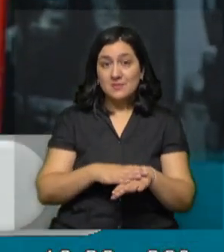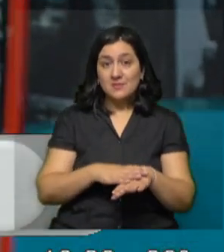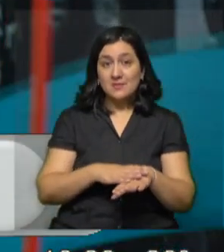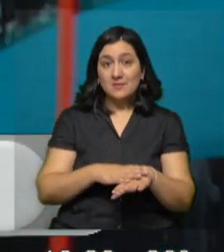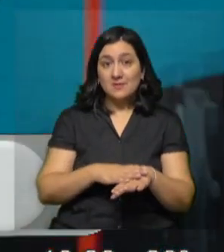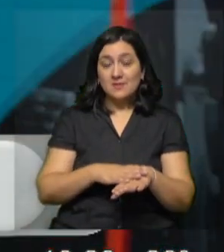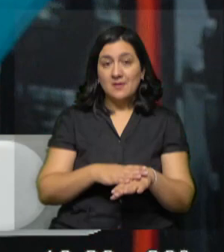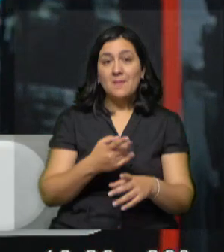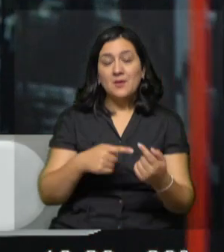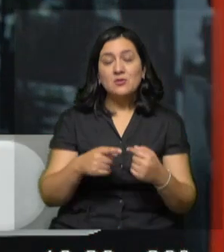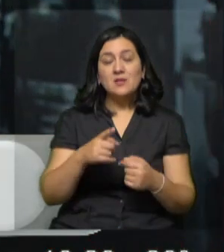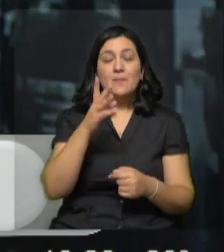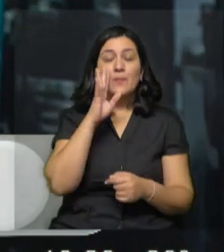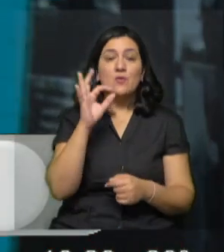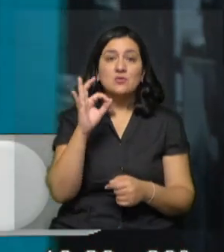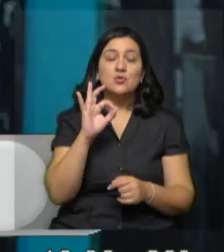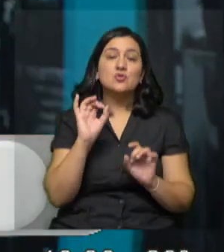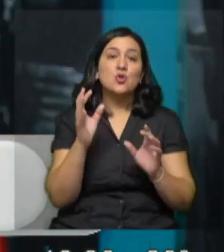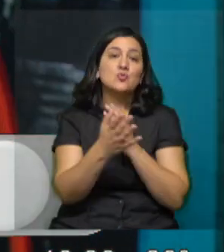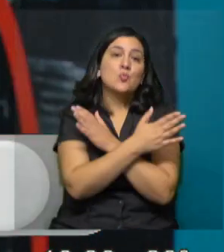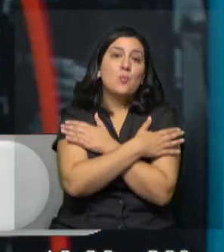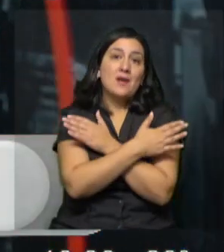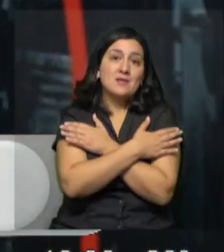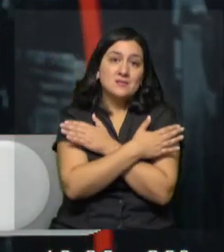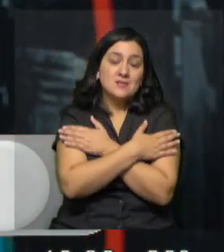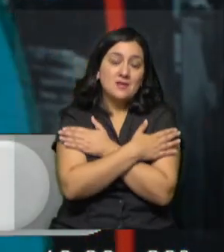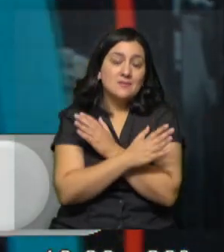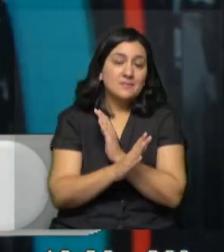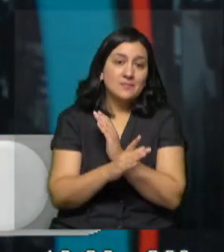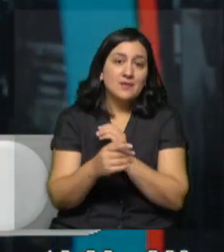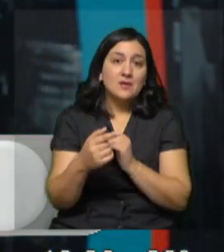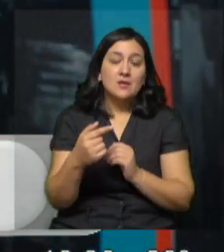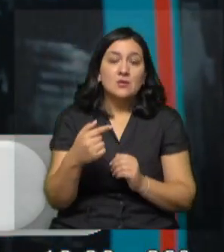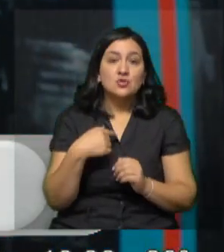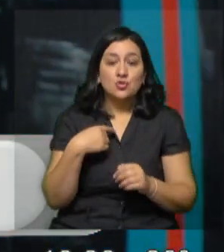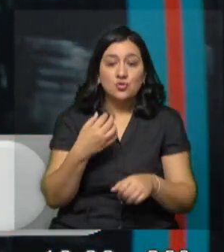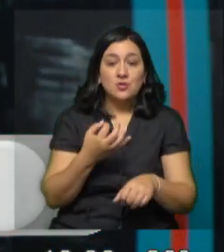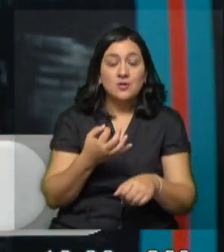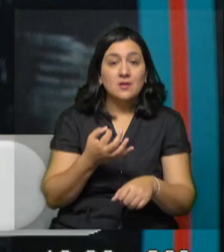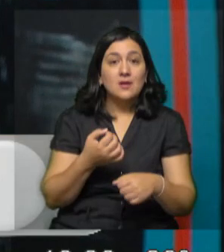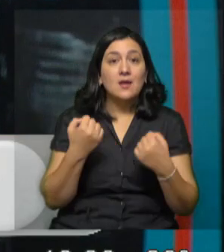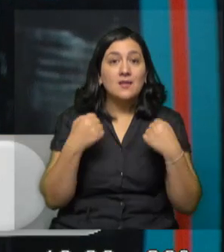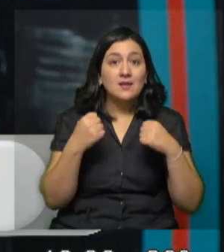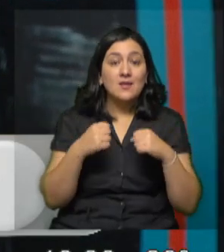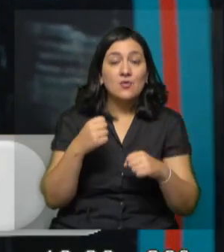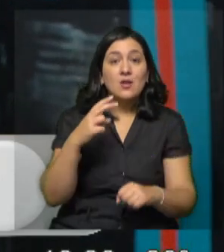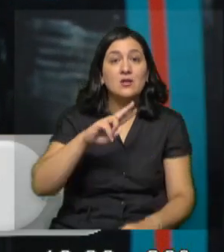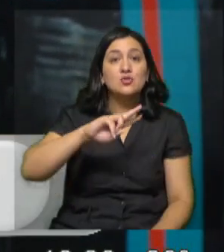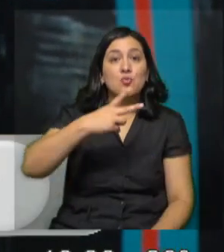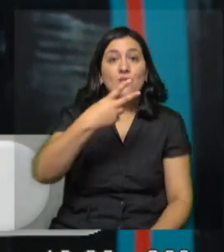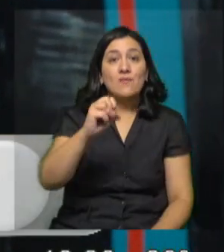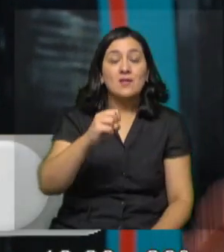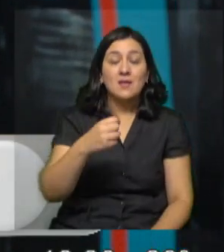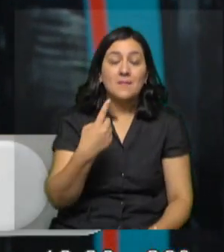ser transitorio, pues un interino, mi cargo es entrenador de la sub-20. Igualmente, la responsabilidad